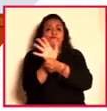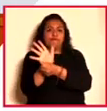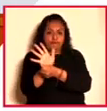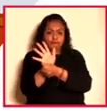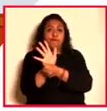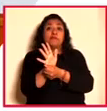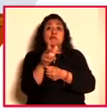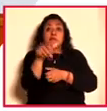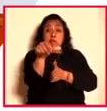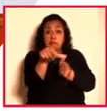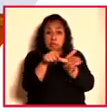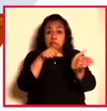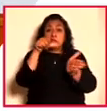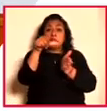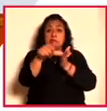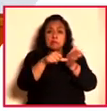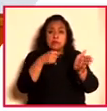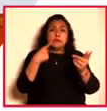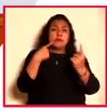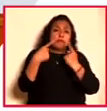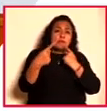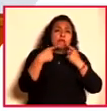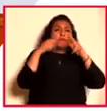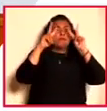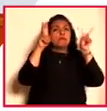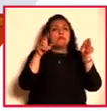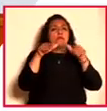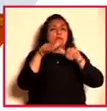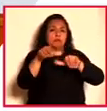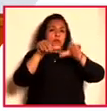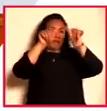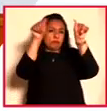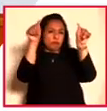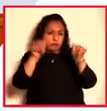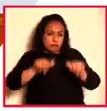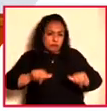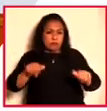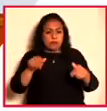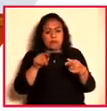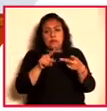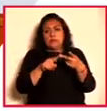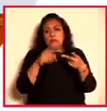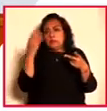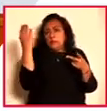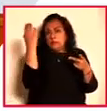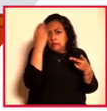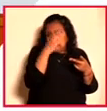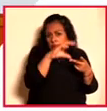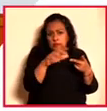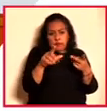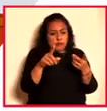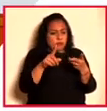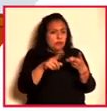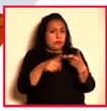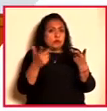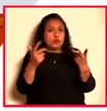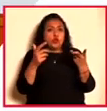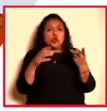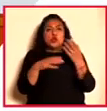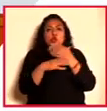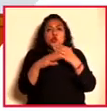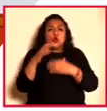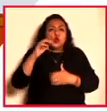mes se discuten temas relacionados con arte, con fotografía, con antigüedades,